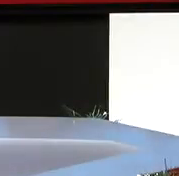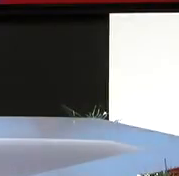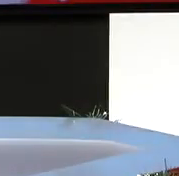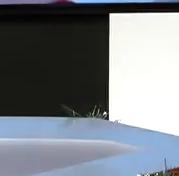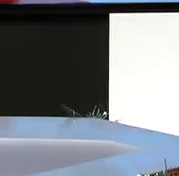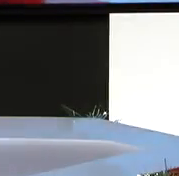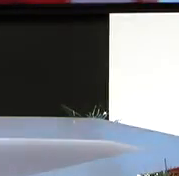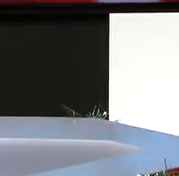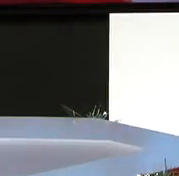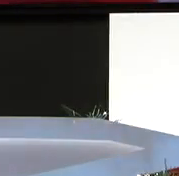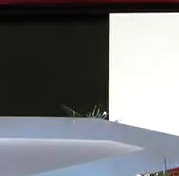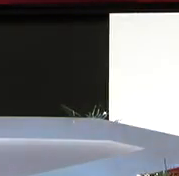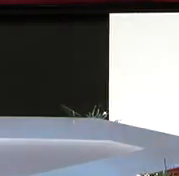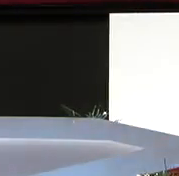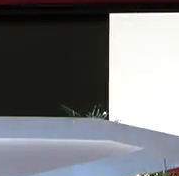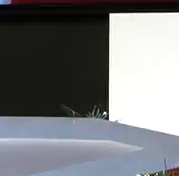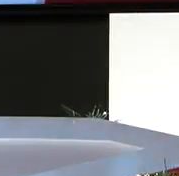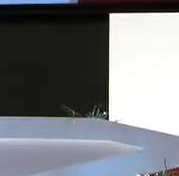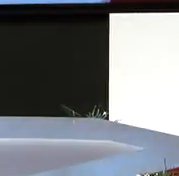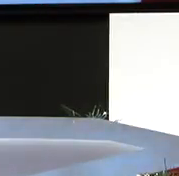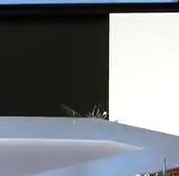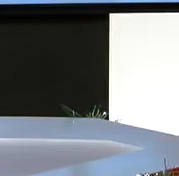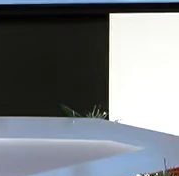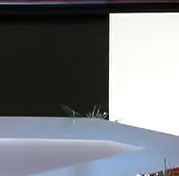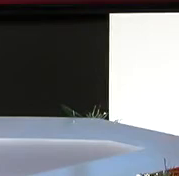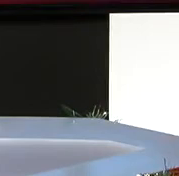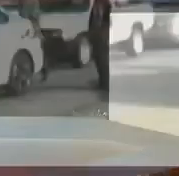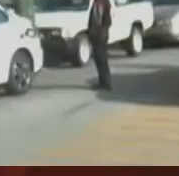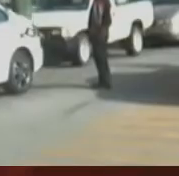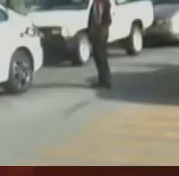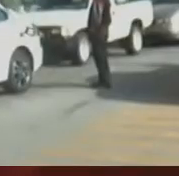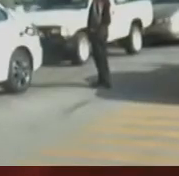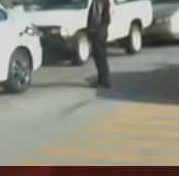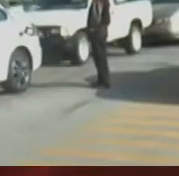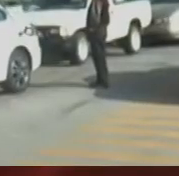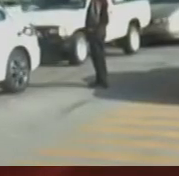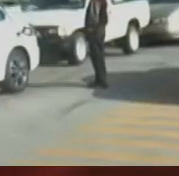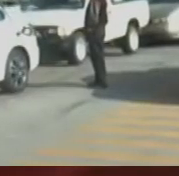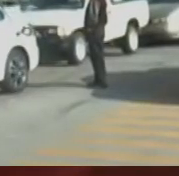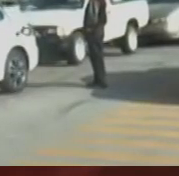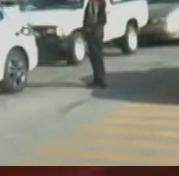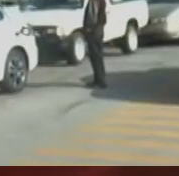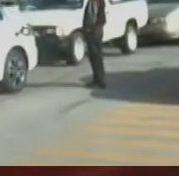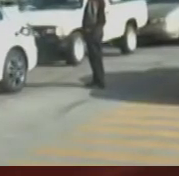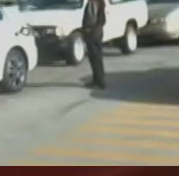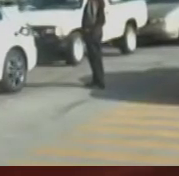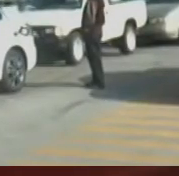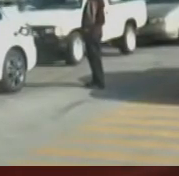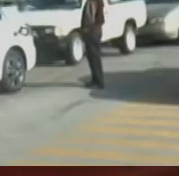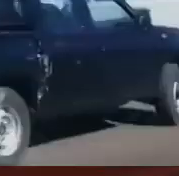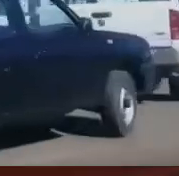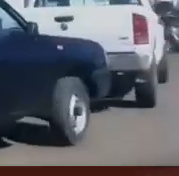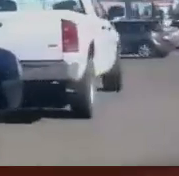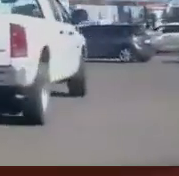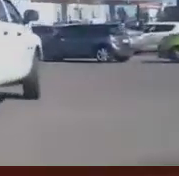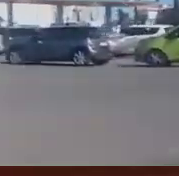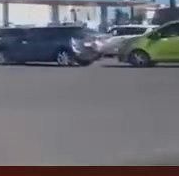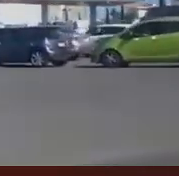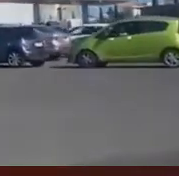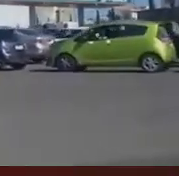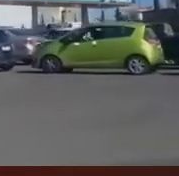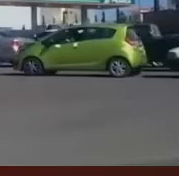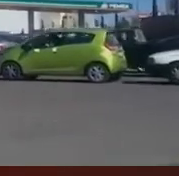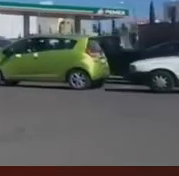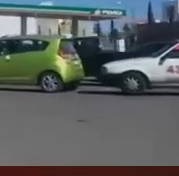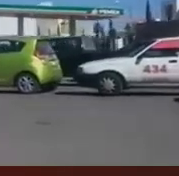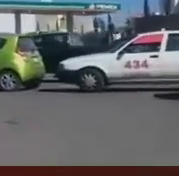En otra información, en las últimas fechas, las entidades federativas de Coahuila, Nuevo León, Jalisco, San Luis Potosí, Colima,